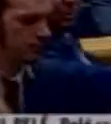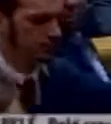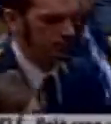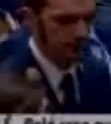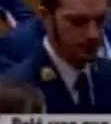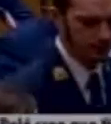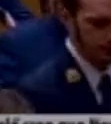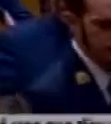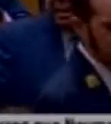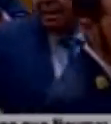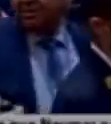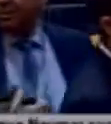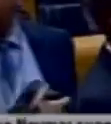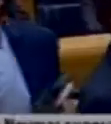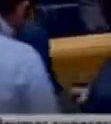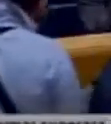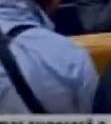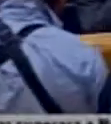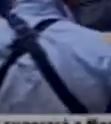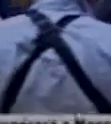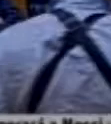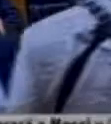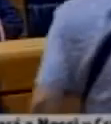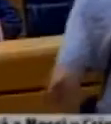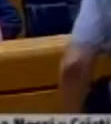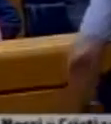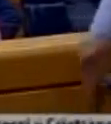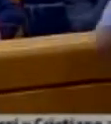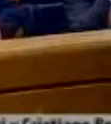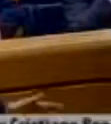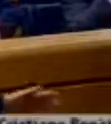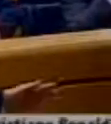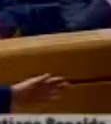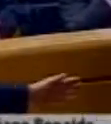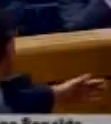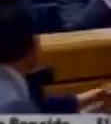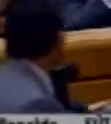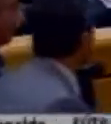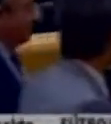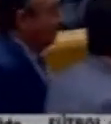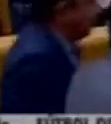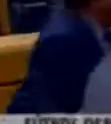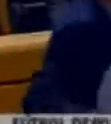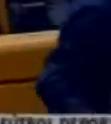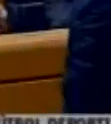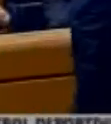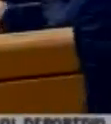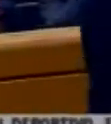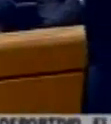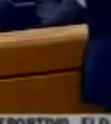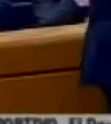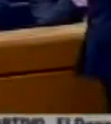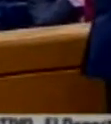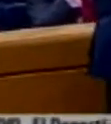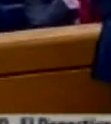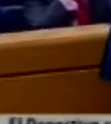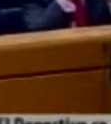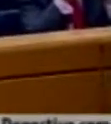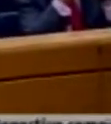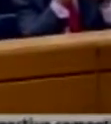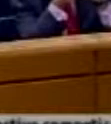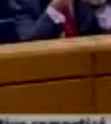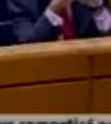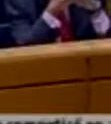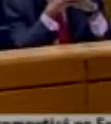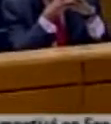presidente, réplica de los portavoces y contestación final de Rajoy, un formato que podría durar toda la mañana, ya que el presidente del